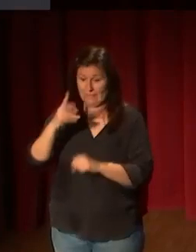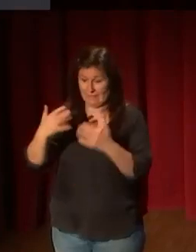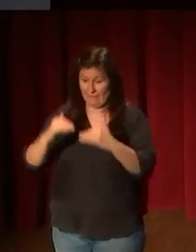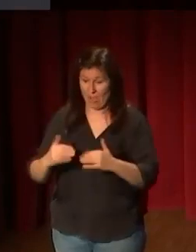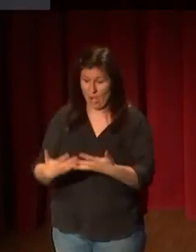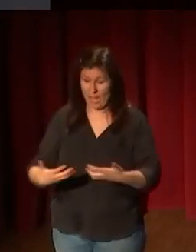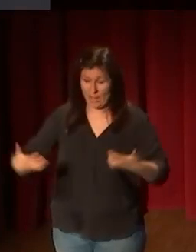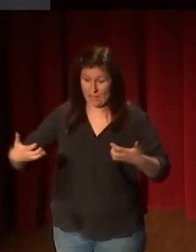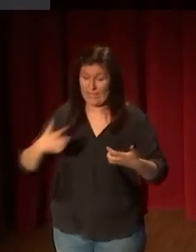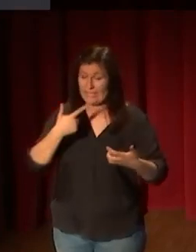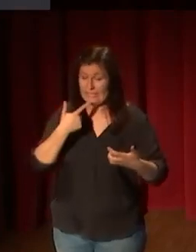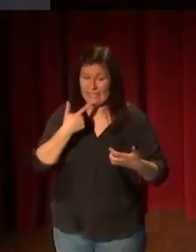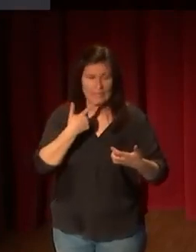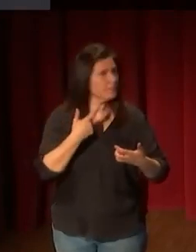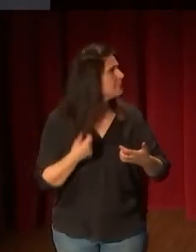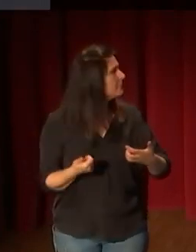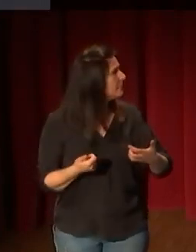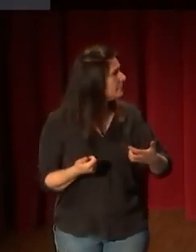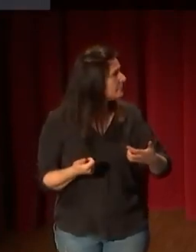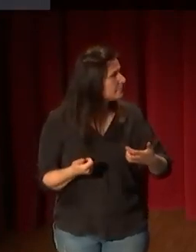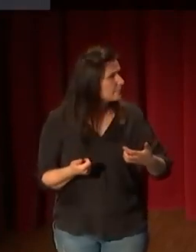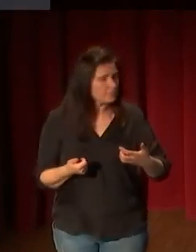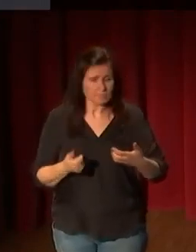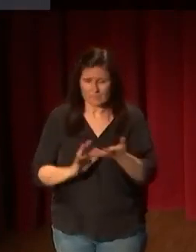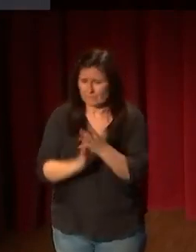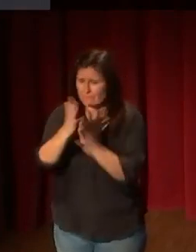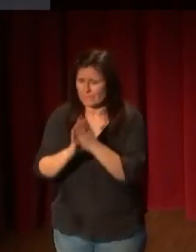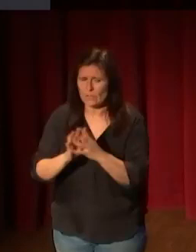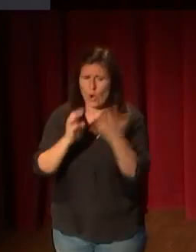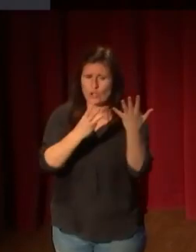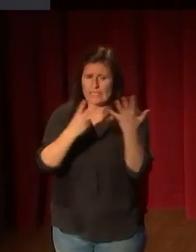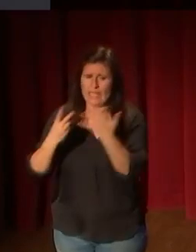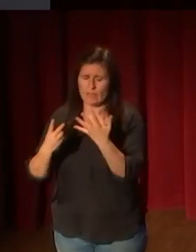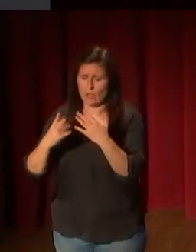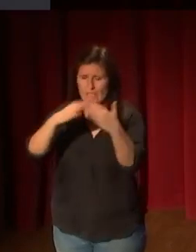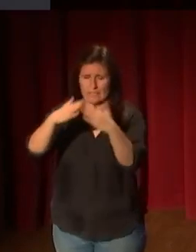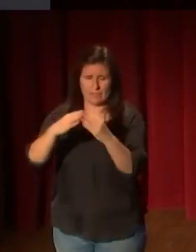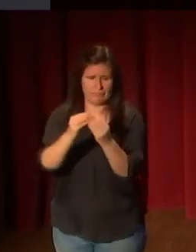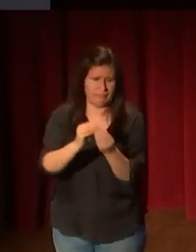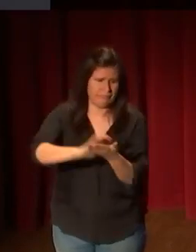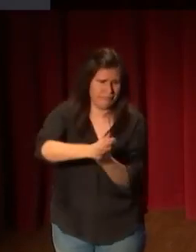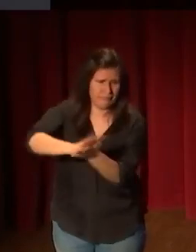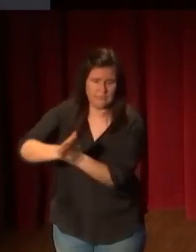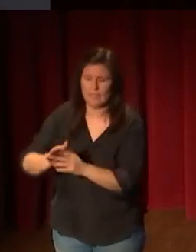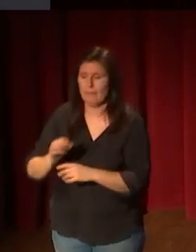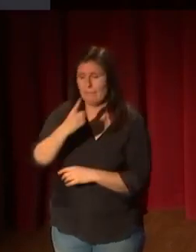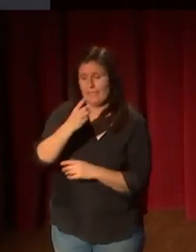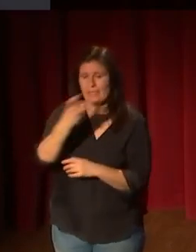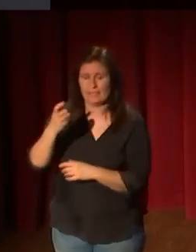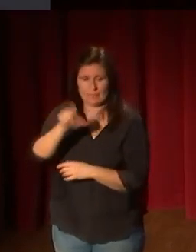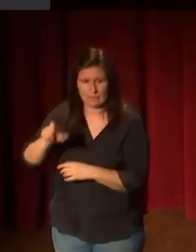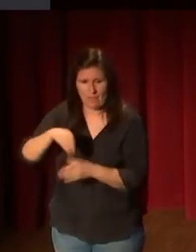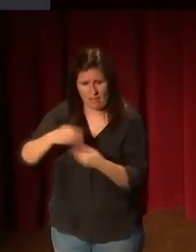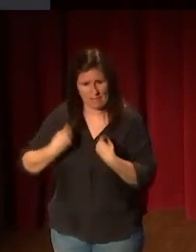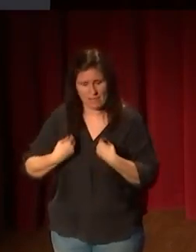parte baja dicen que se destruyeron 82 casas que ocupaban 1300 personas y se contaron